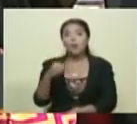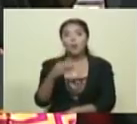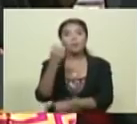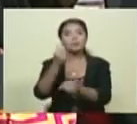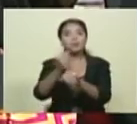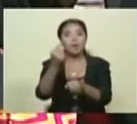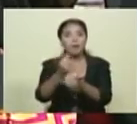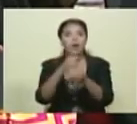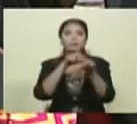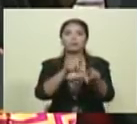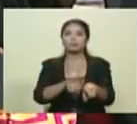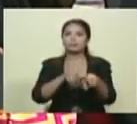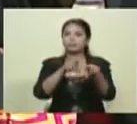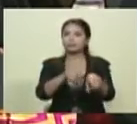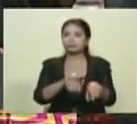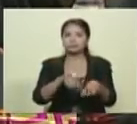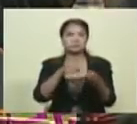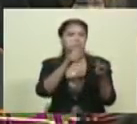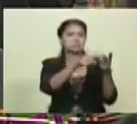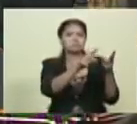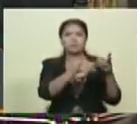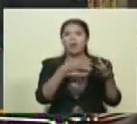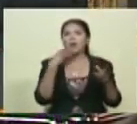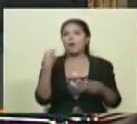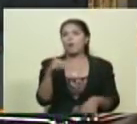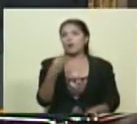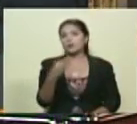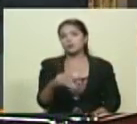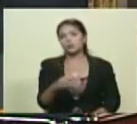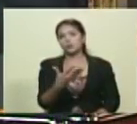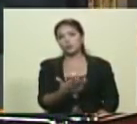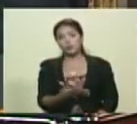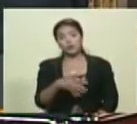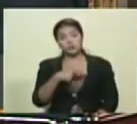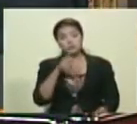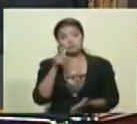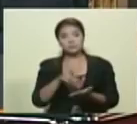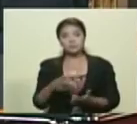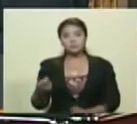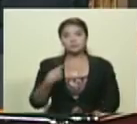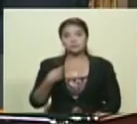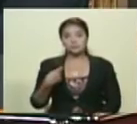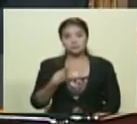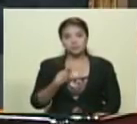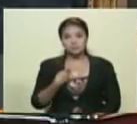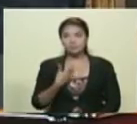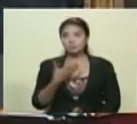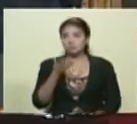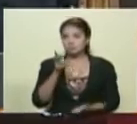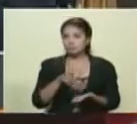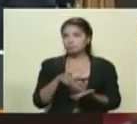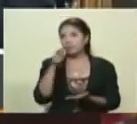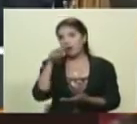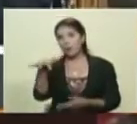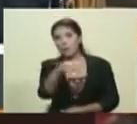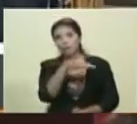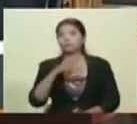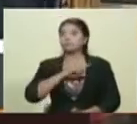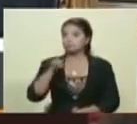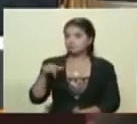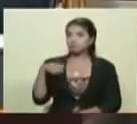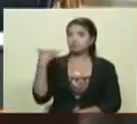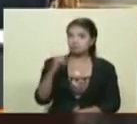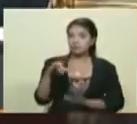los campesinos, los pobladores, la juventud, donde pudieran ir los pensionados, donde pudiera ir el pueblo. Nosotros tenemos una Asamblea